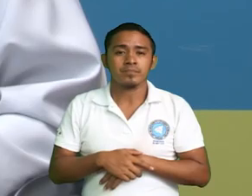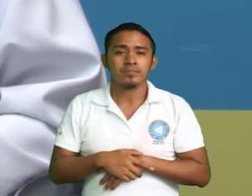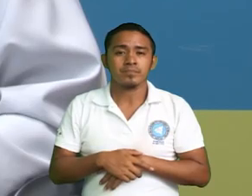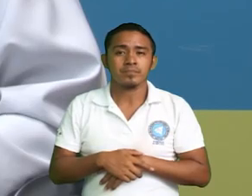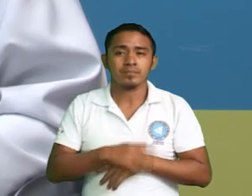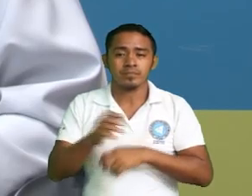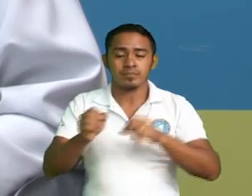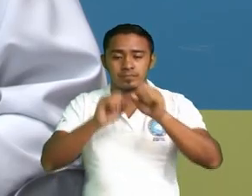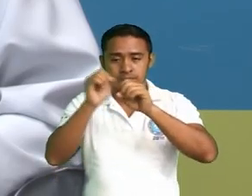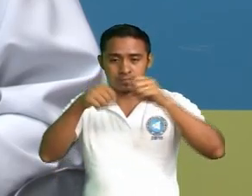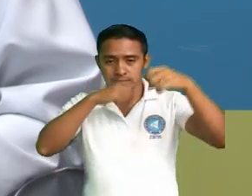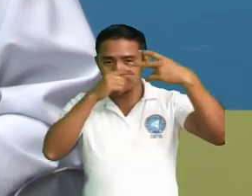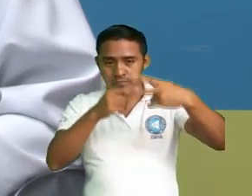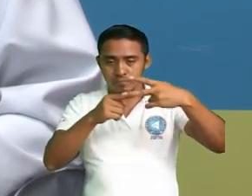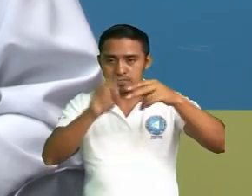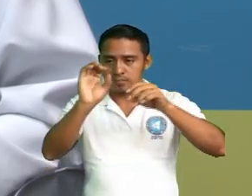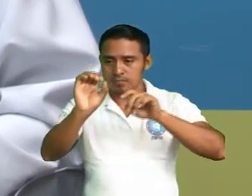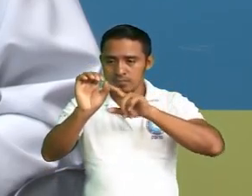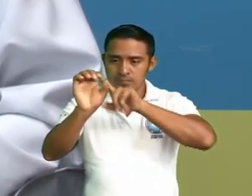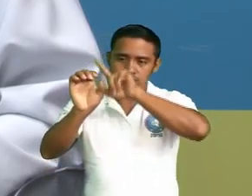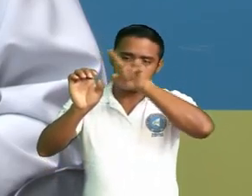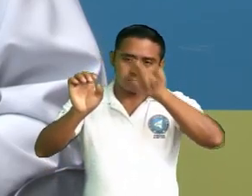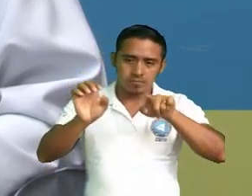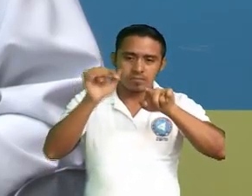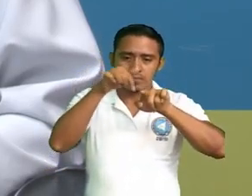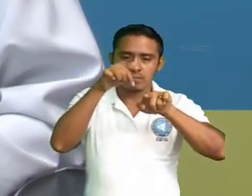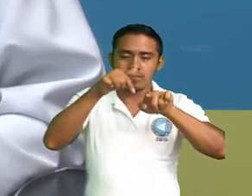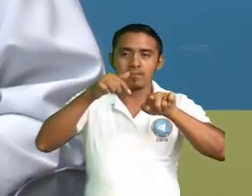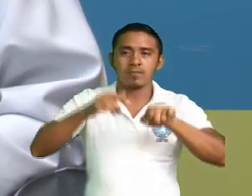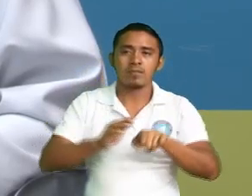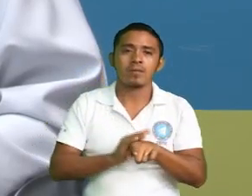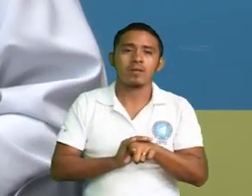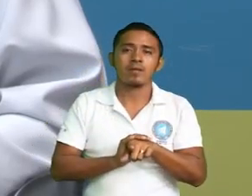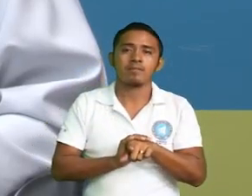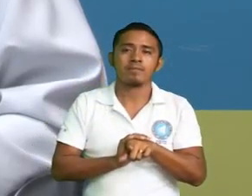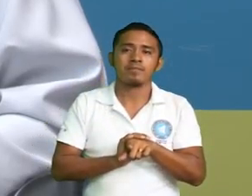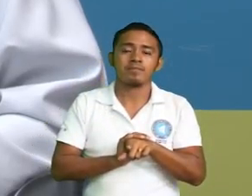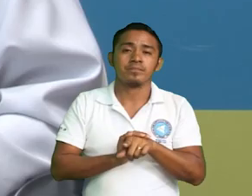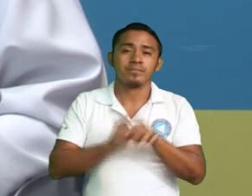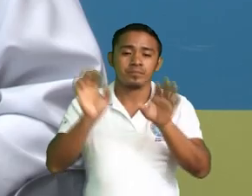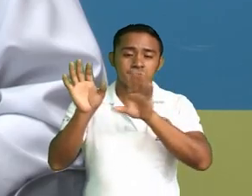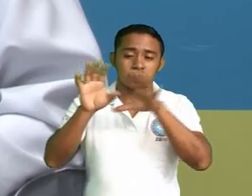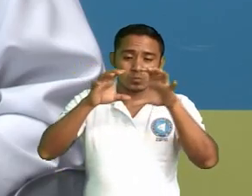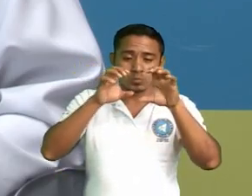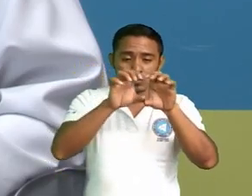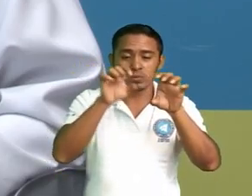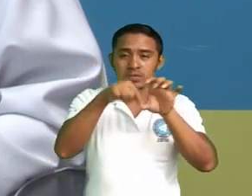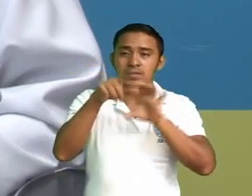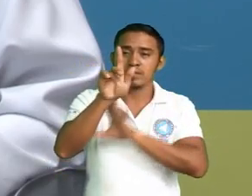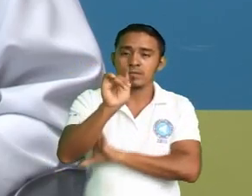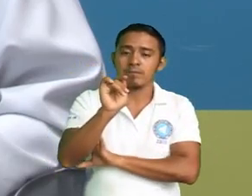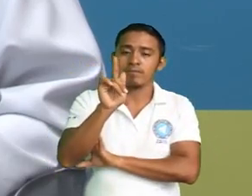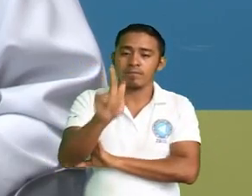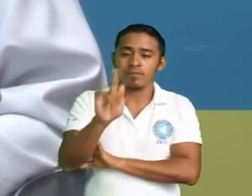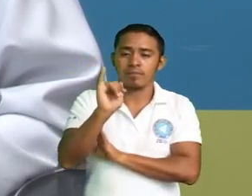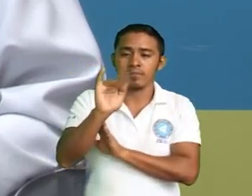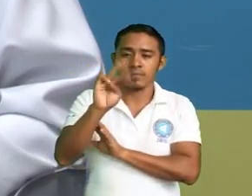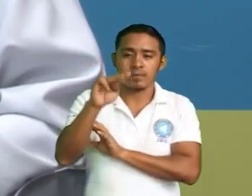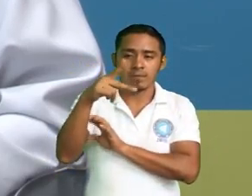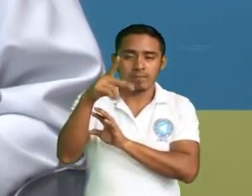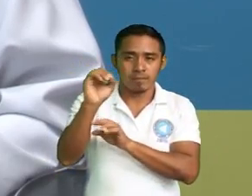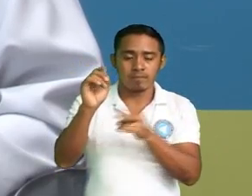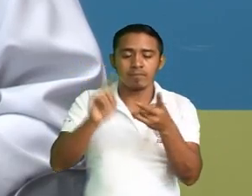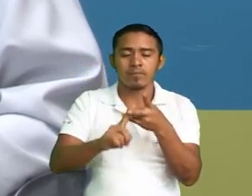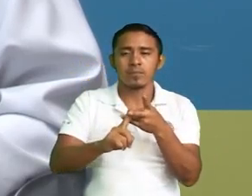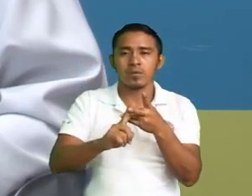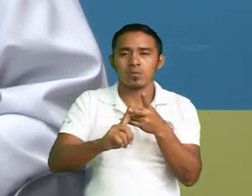La segunda parte del oído está compuesto por la caja timpánica, la trompa de Eustaquio, que